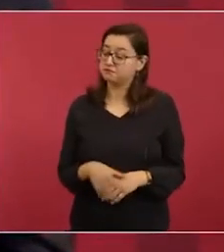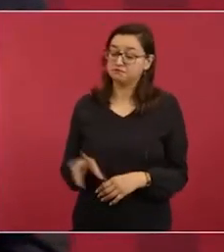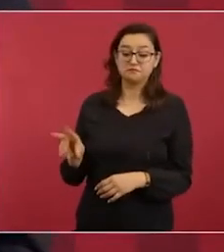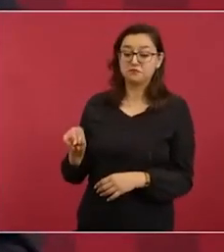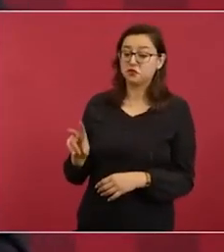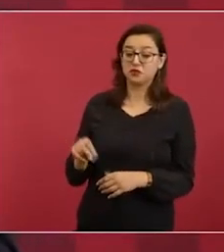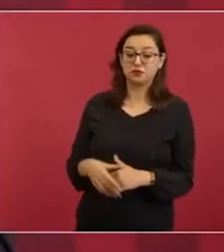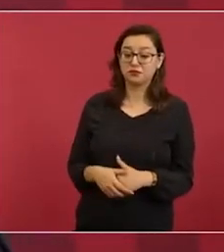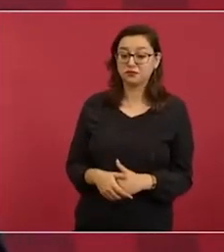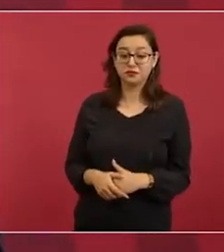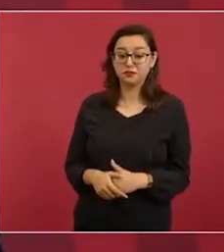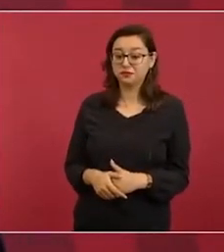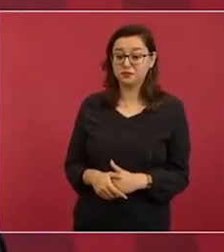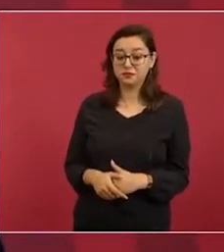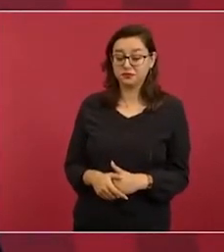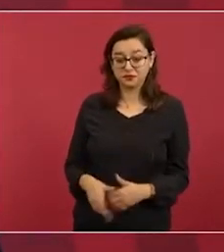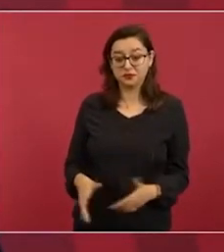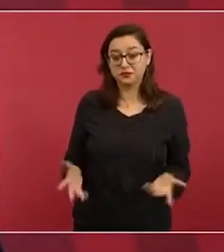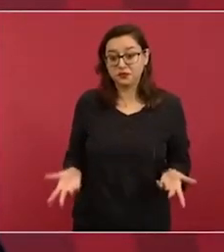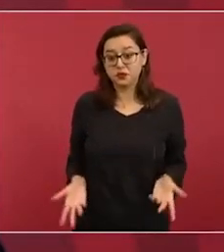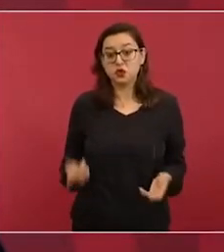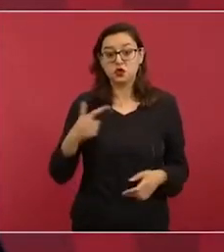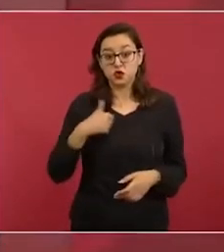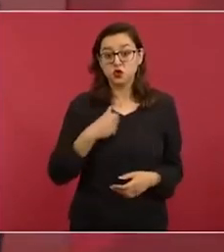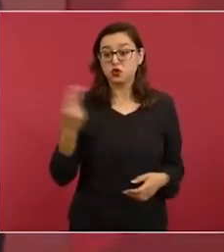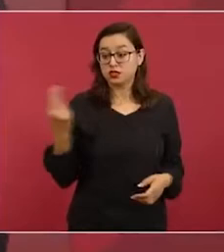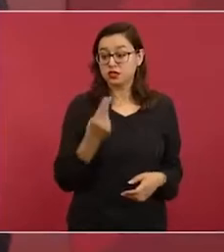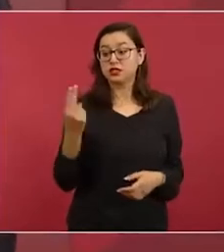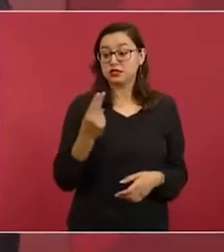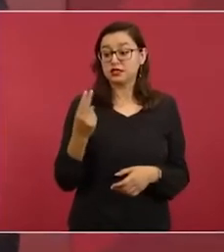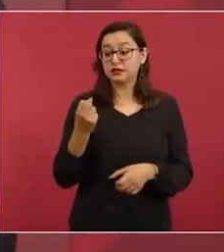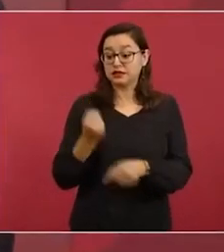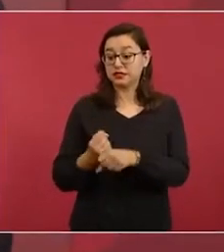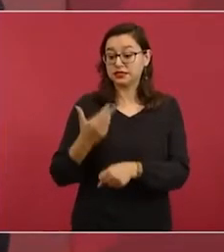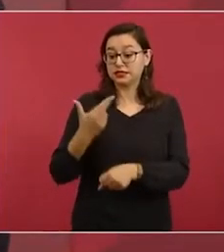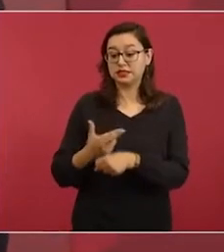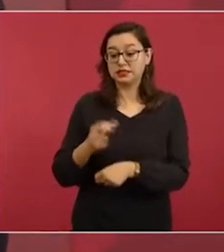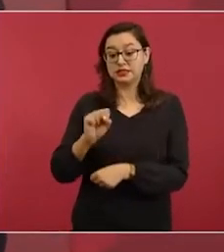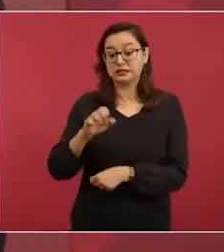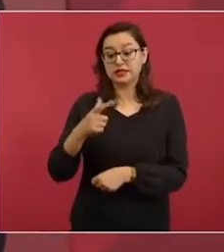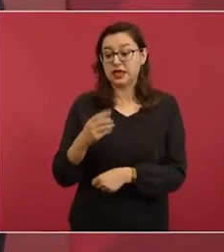actuando de esa forma. Yo necesitaba un secretario de Gobernación